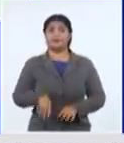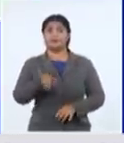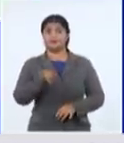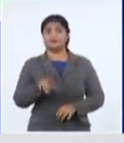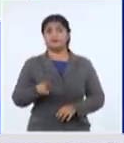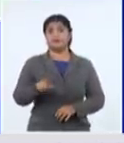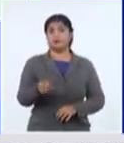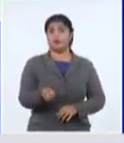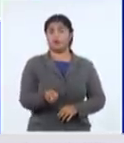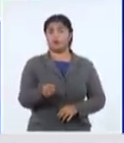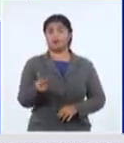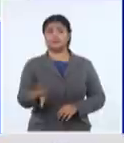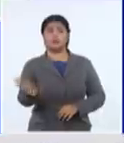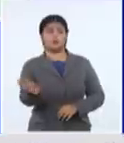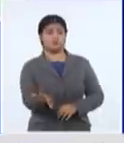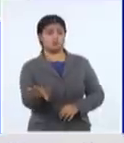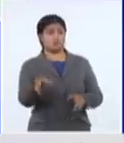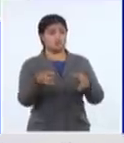69,3% con tercera y el